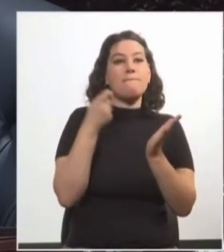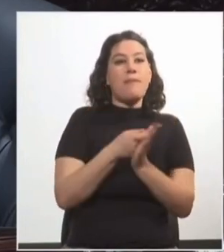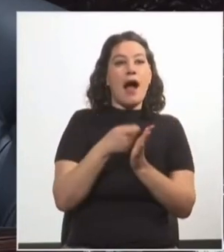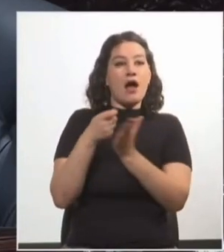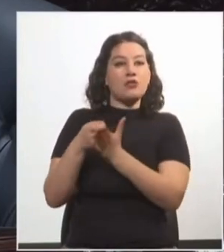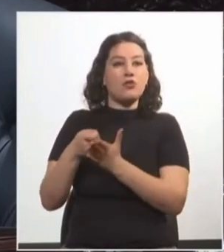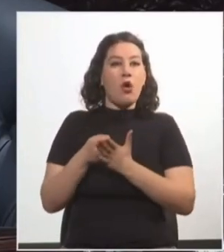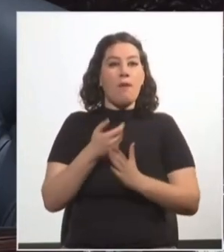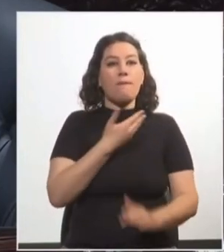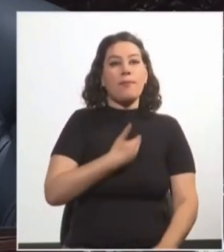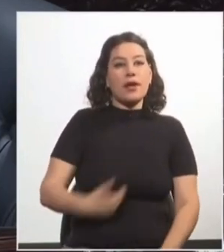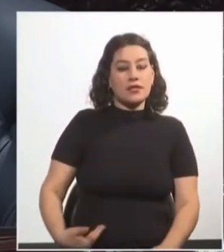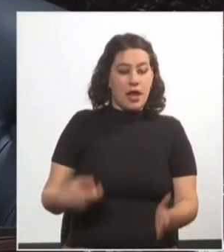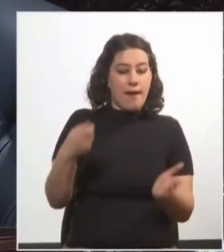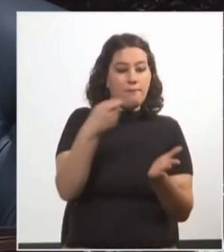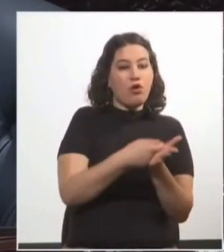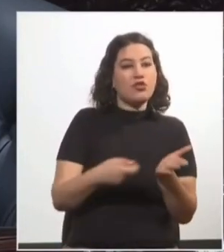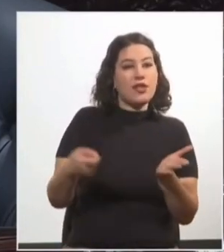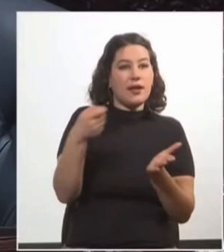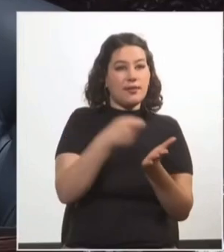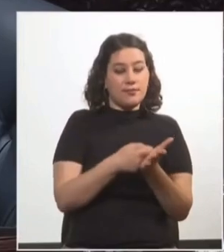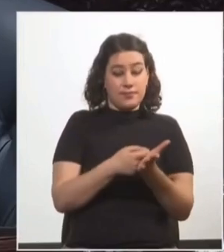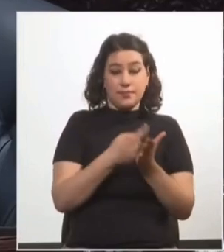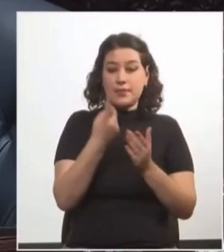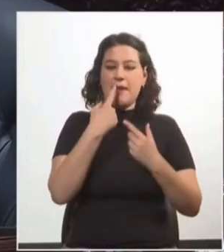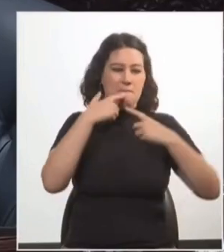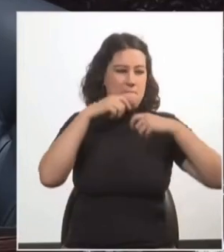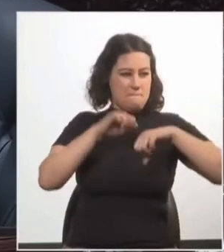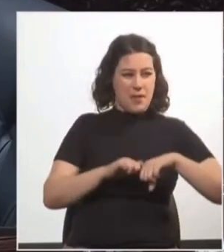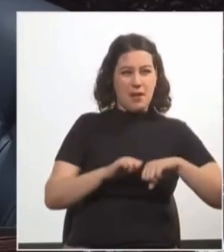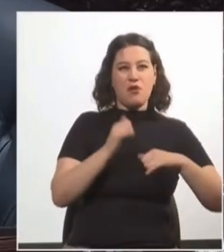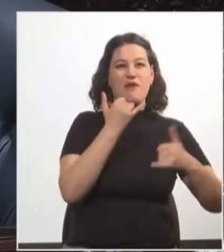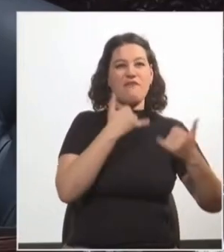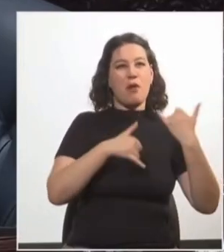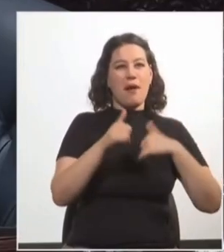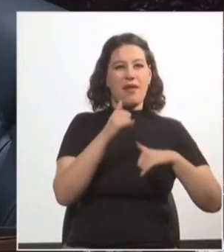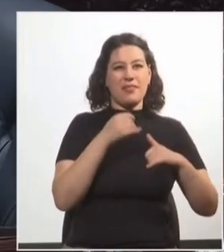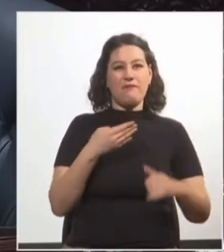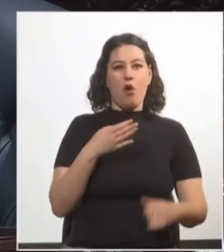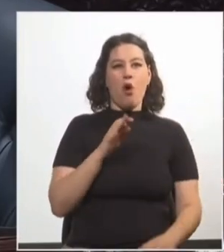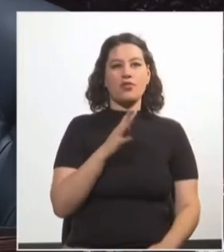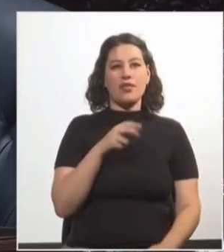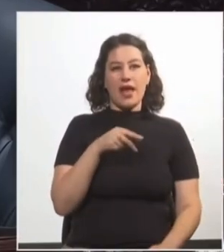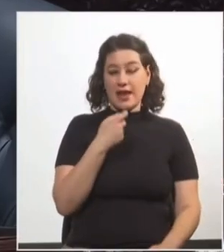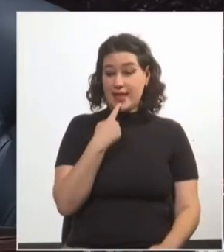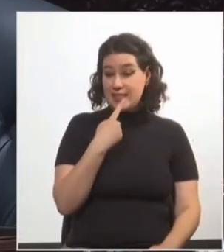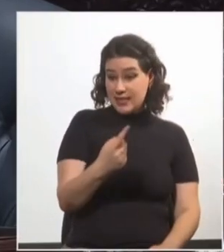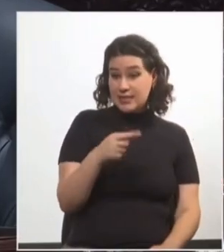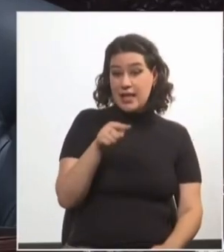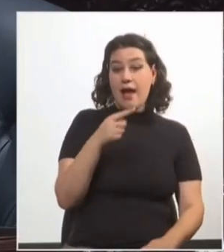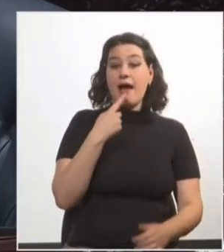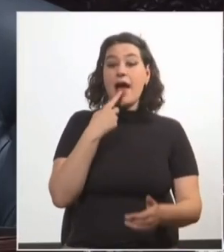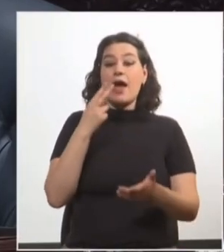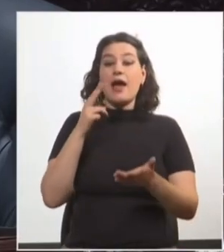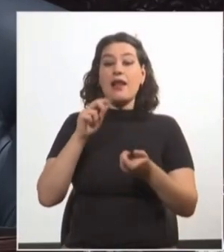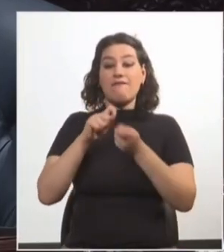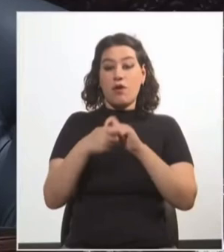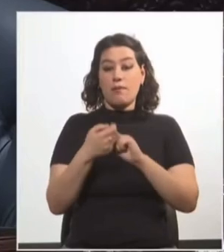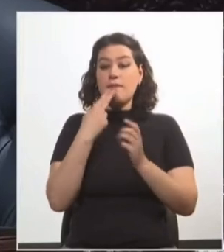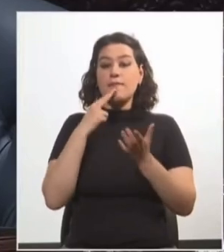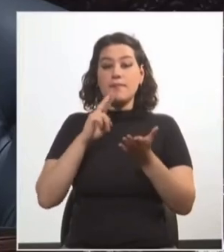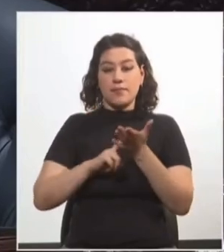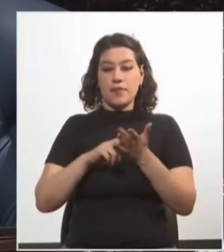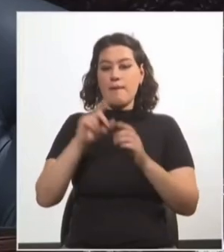patronal. El miembro informante decía que en esa reforma tributaria se había bajado drásticamente el